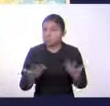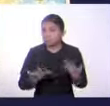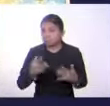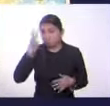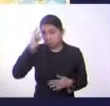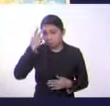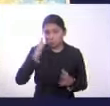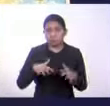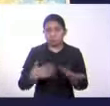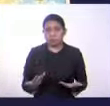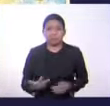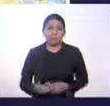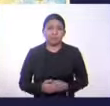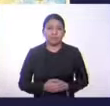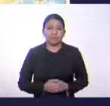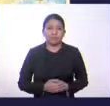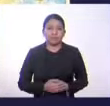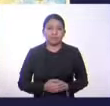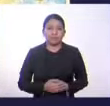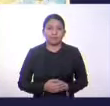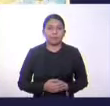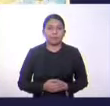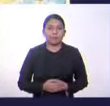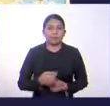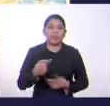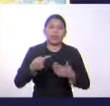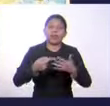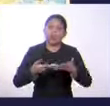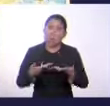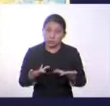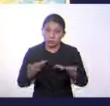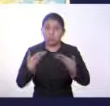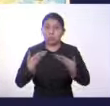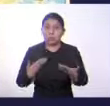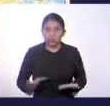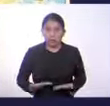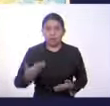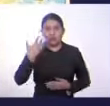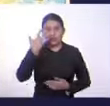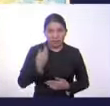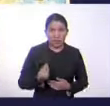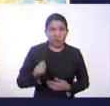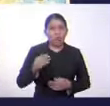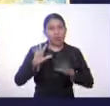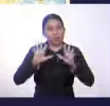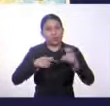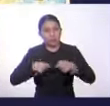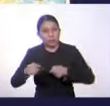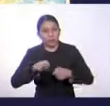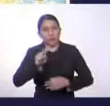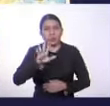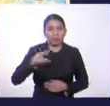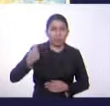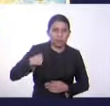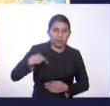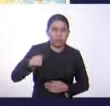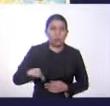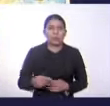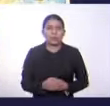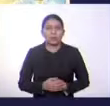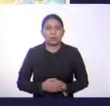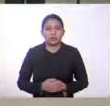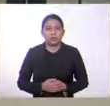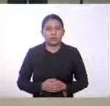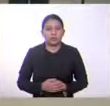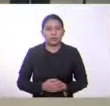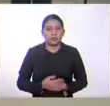decir que las efemérides de derechos humanos, como el 10 de diciembre, como el 25 de noviembre, como